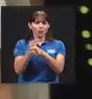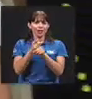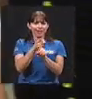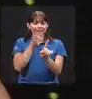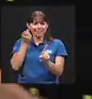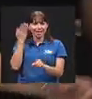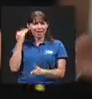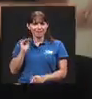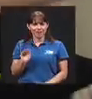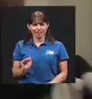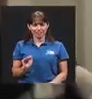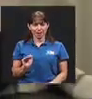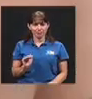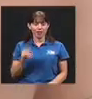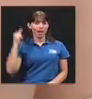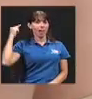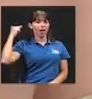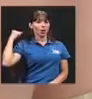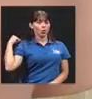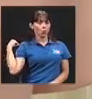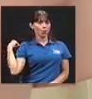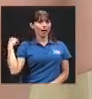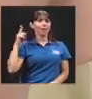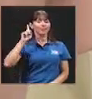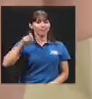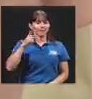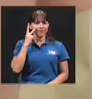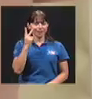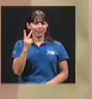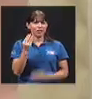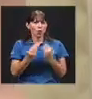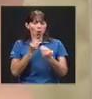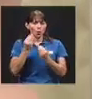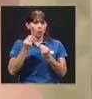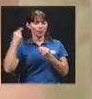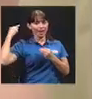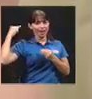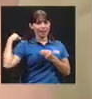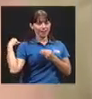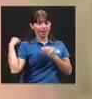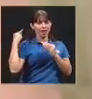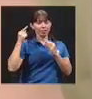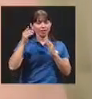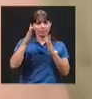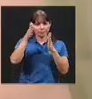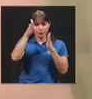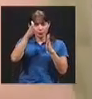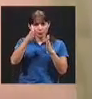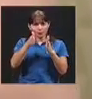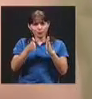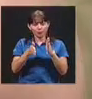columna regularmente debe verse alineada en la espalda, cualquier espalda debe verse